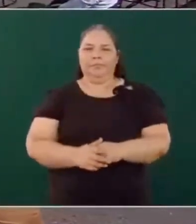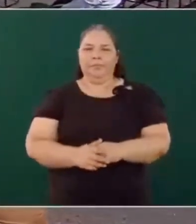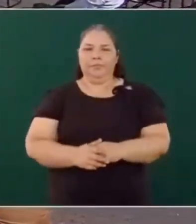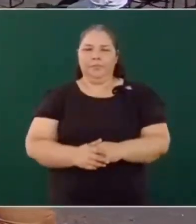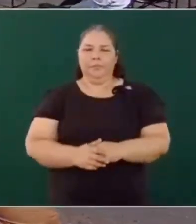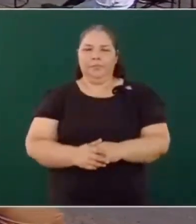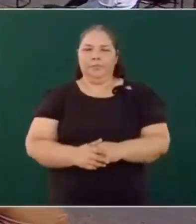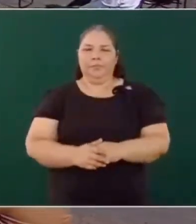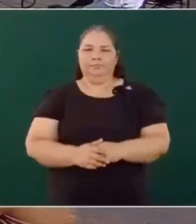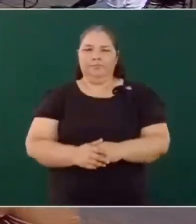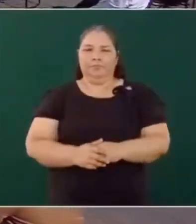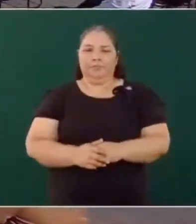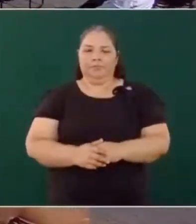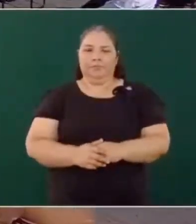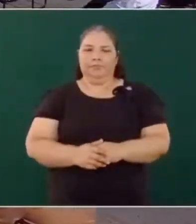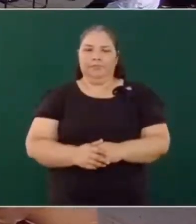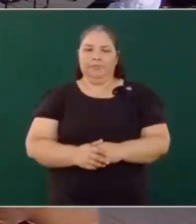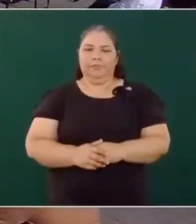Miren,